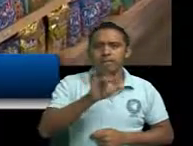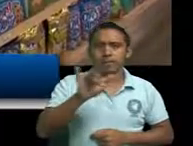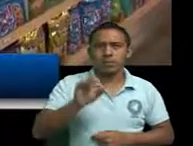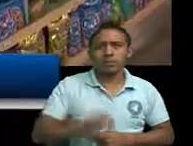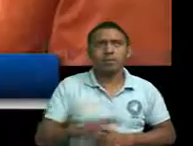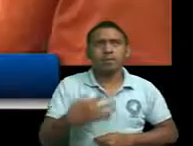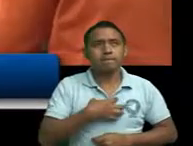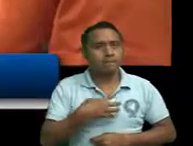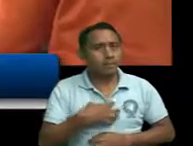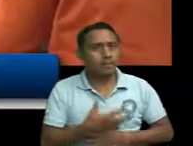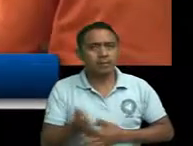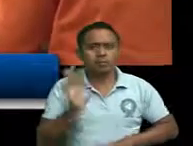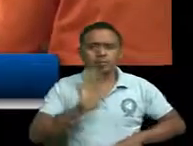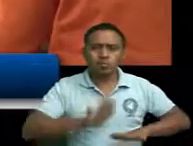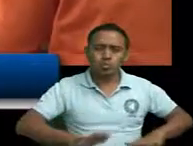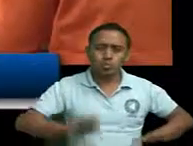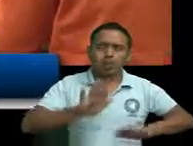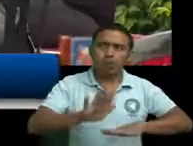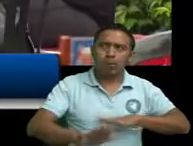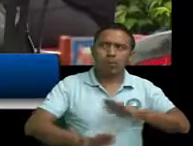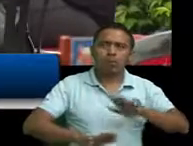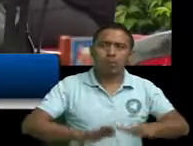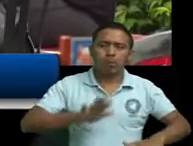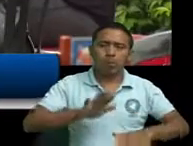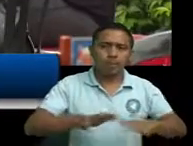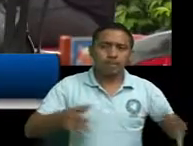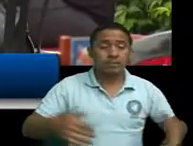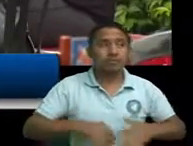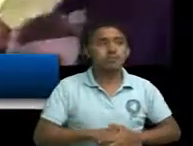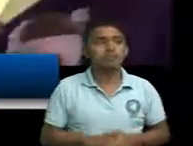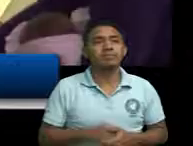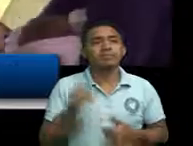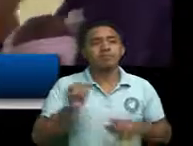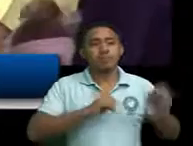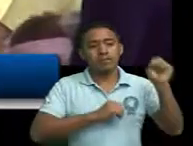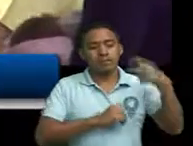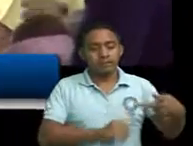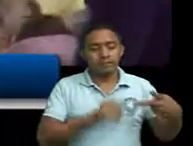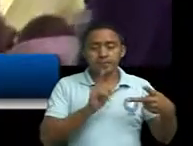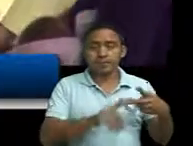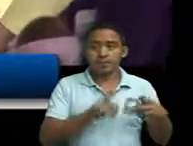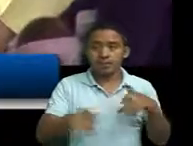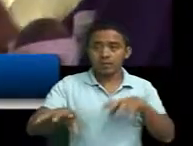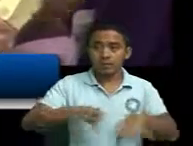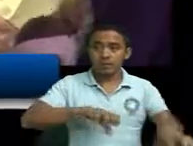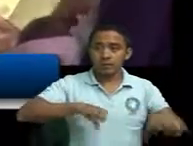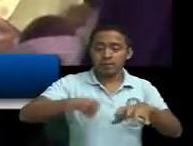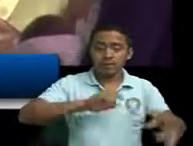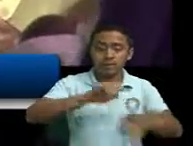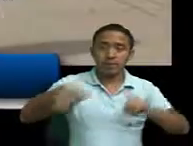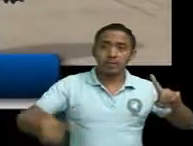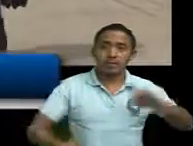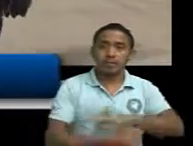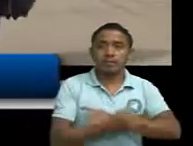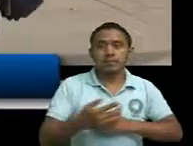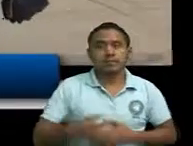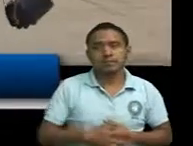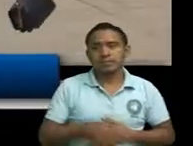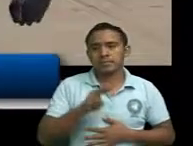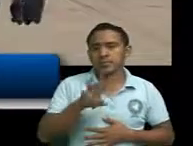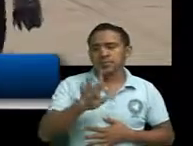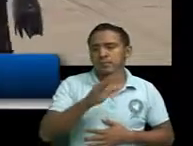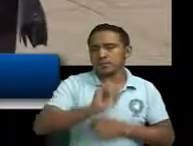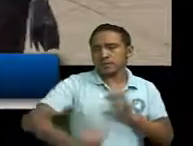más lento, ¿verdad? A medida que ya vas avanzando esa edad. Segundo, ya tu actividad física cambia. Ya estás hablando